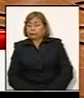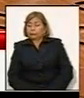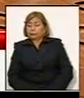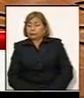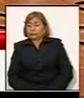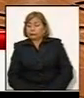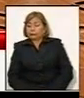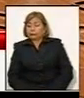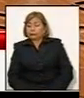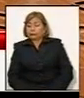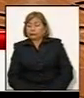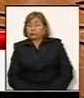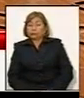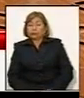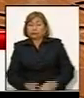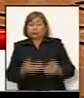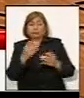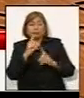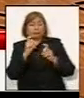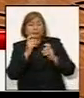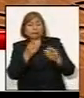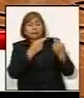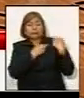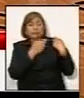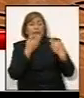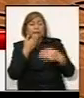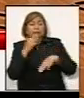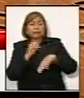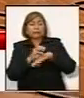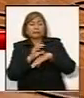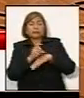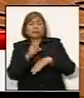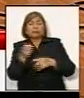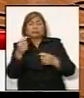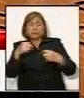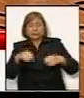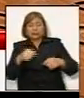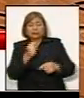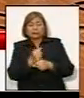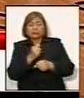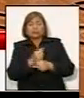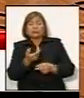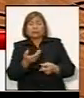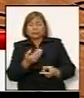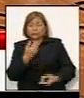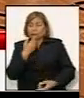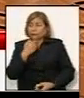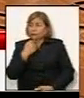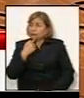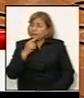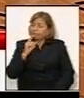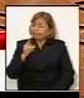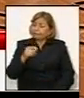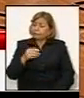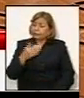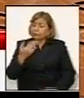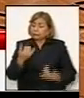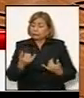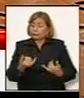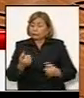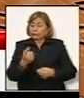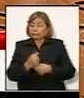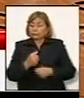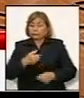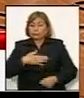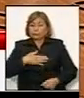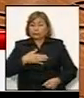en el cargo que tiene actualmente quien les recomiendo o cómo ha sido el cargo actualmente soy